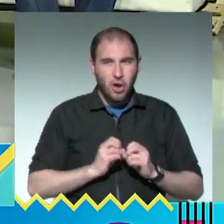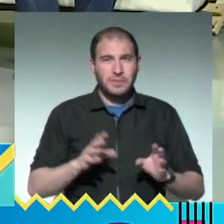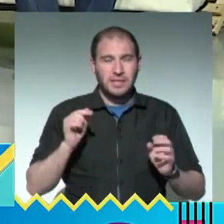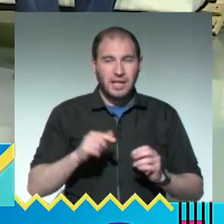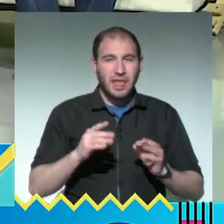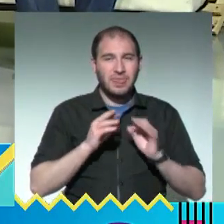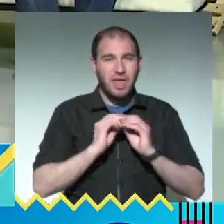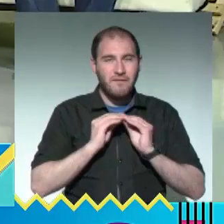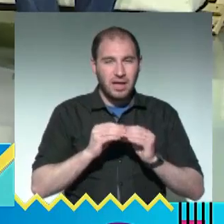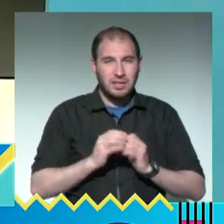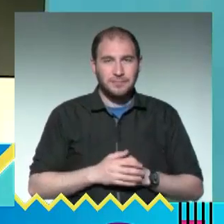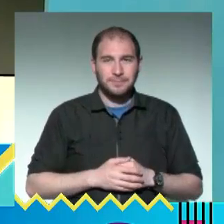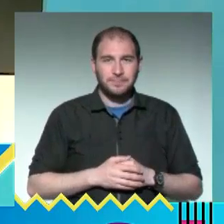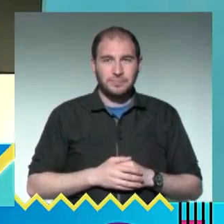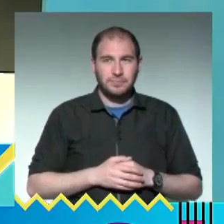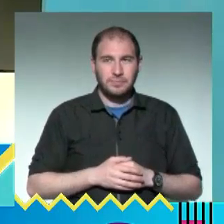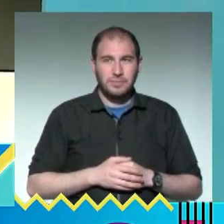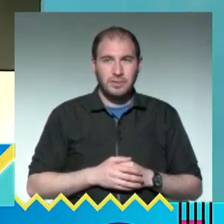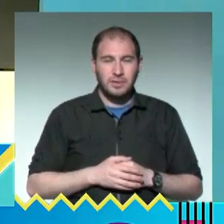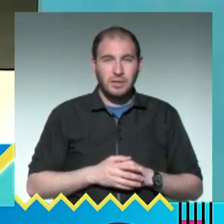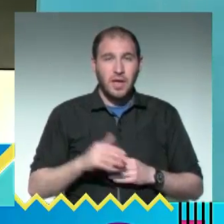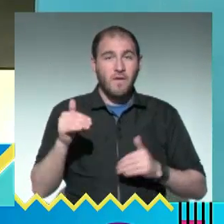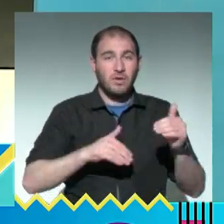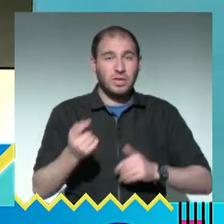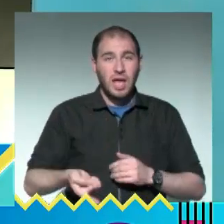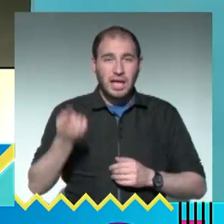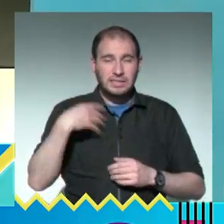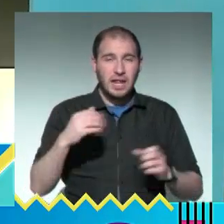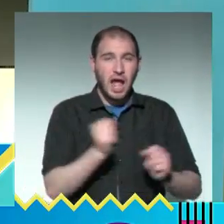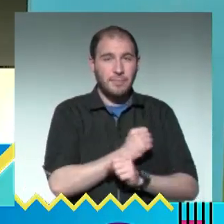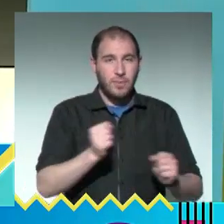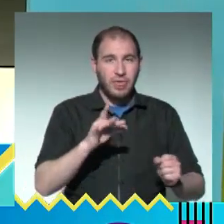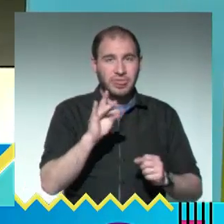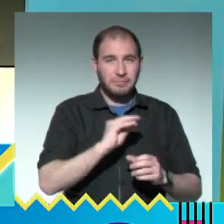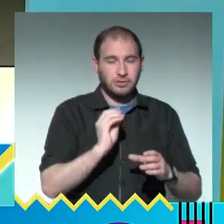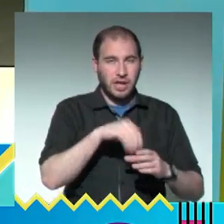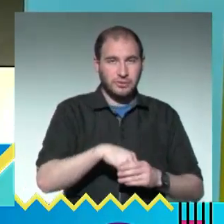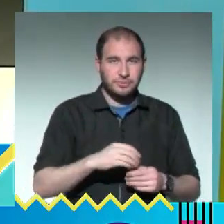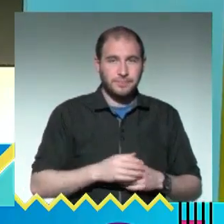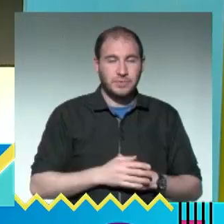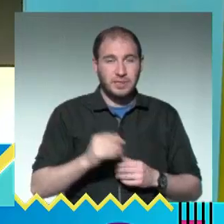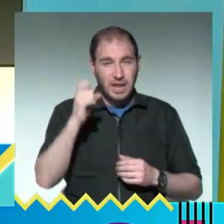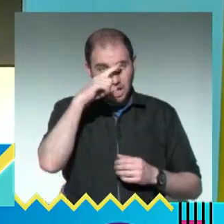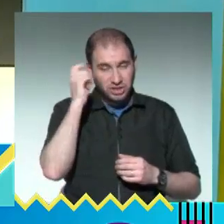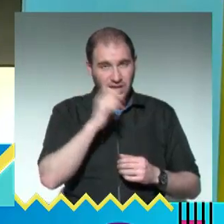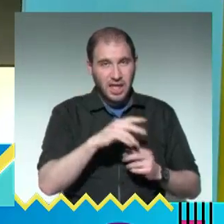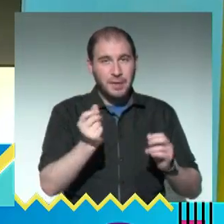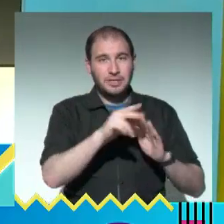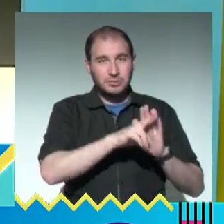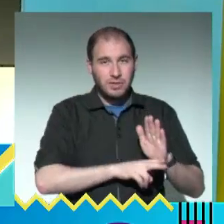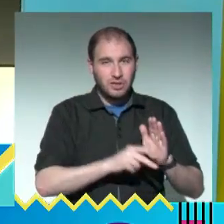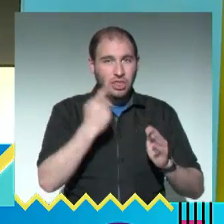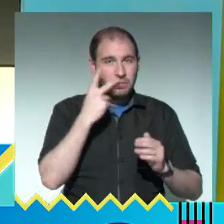este debate por lo que se votó ayer, esta media sanción en la Cámara de Diputados de la Nación de este